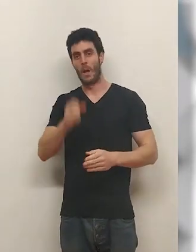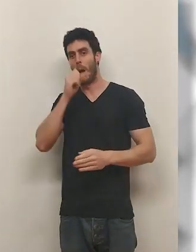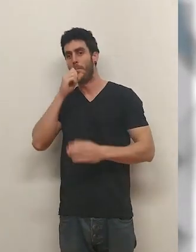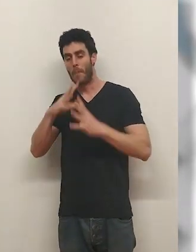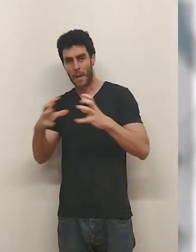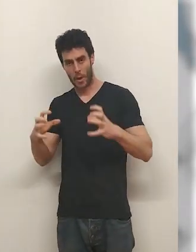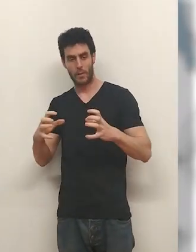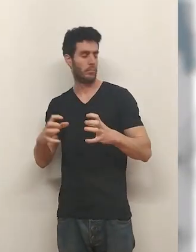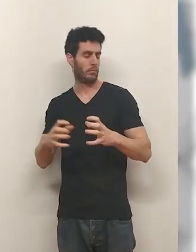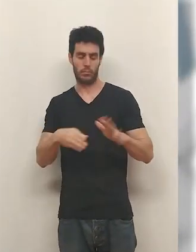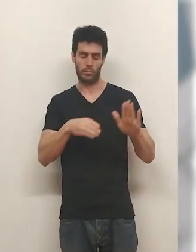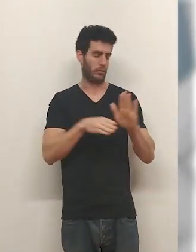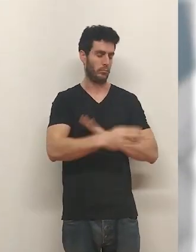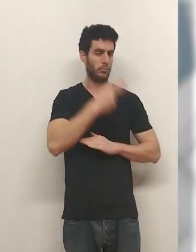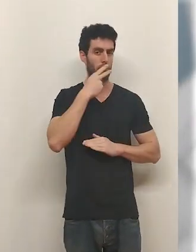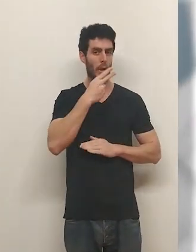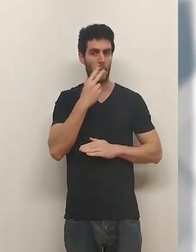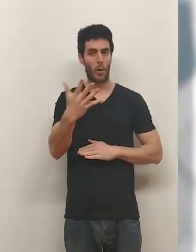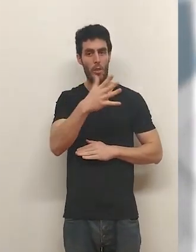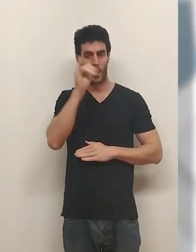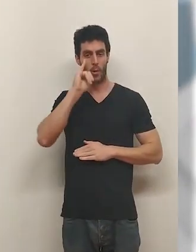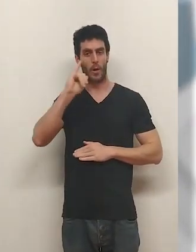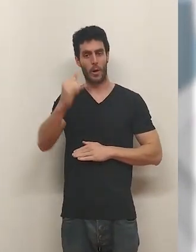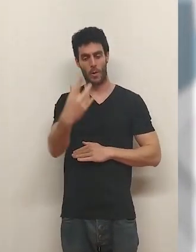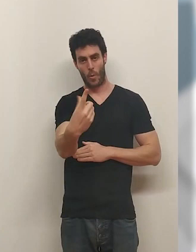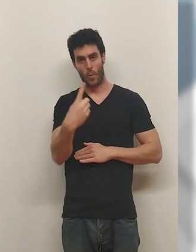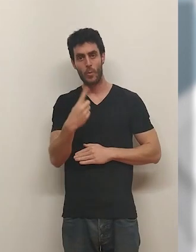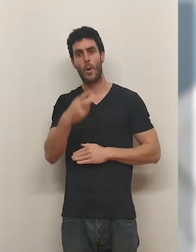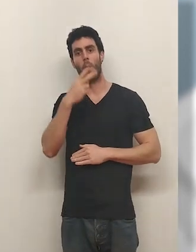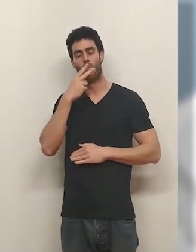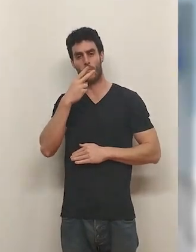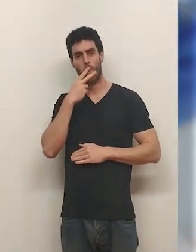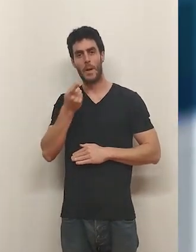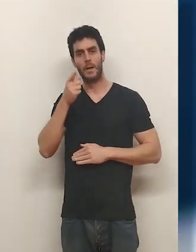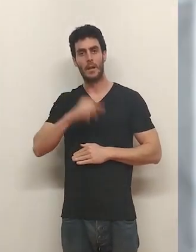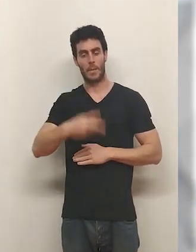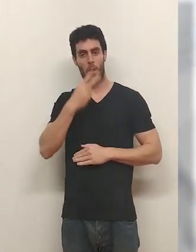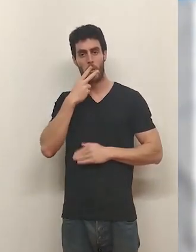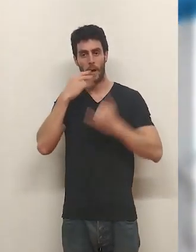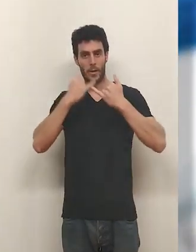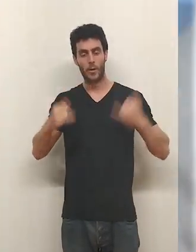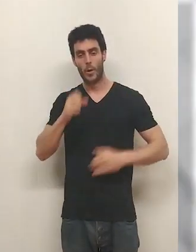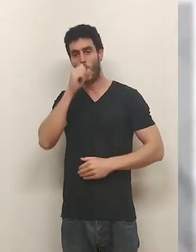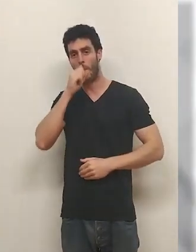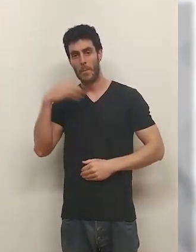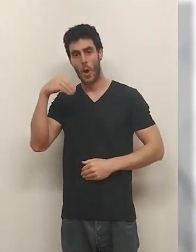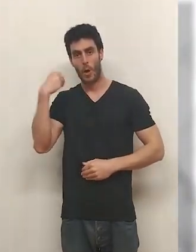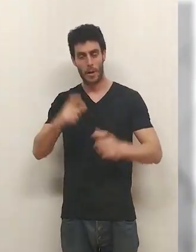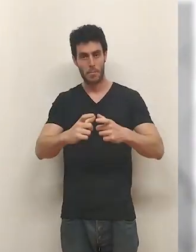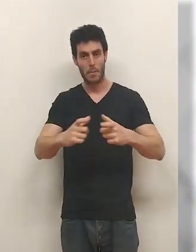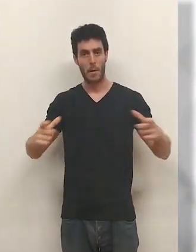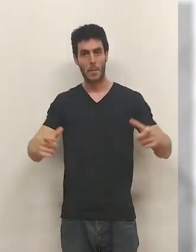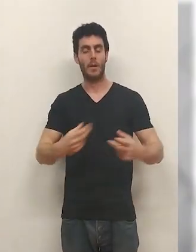tabaquismo. Uno de cada cinco riojanos fuma. Y, sobre todo, preocupa el aumento del vapeo y los cigarrillos electrónicos entre los jóvenes.